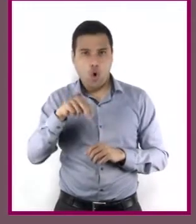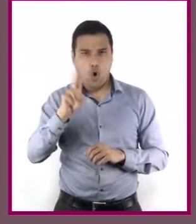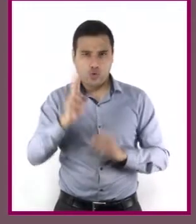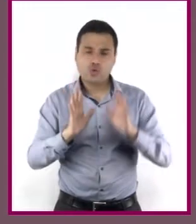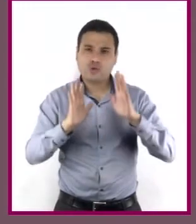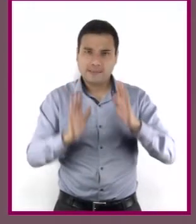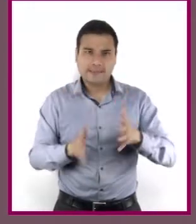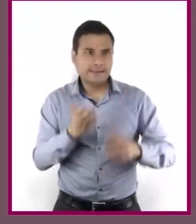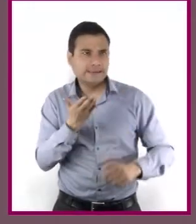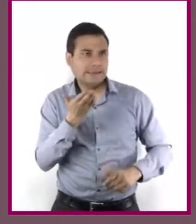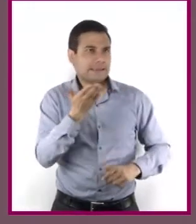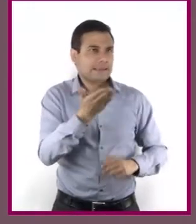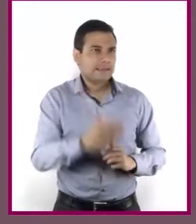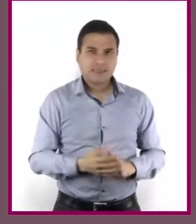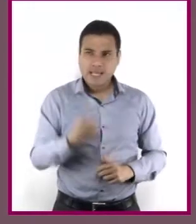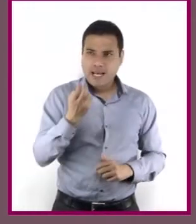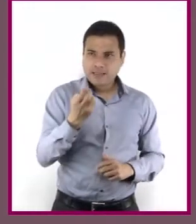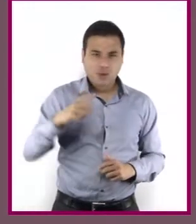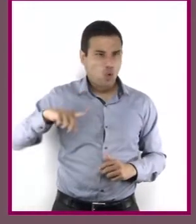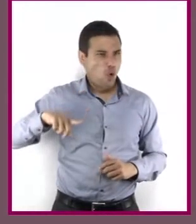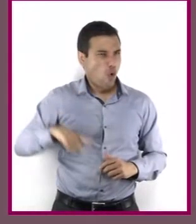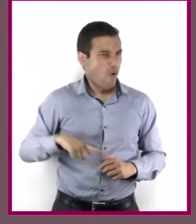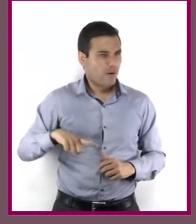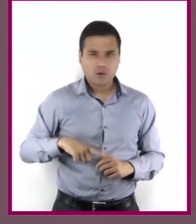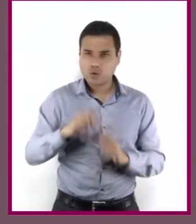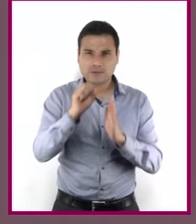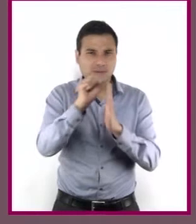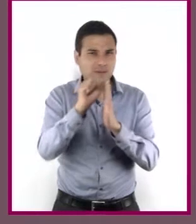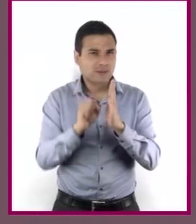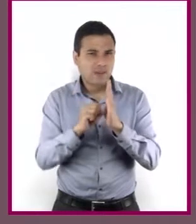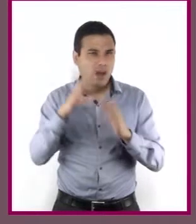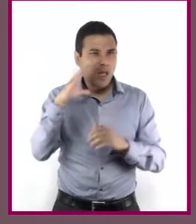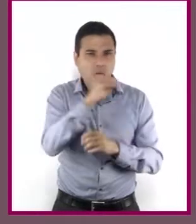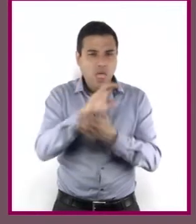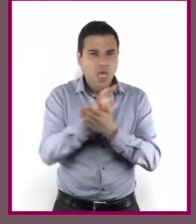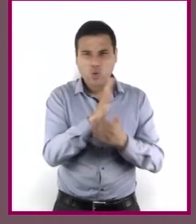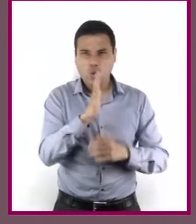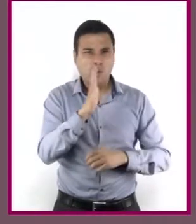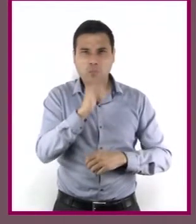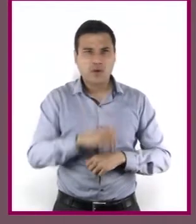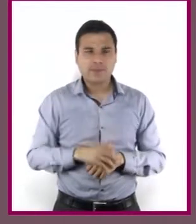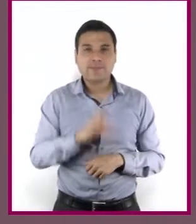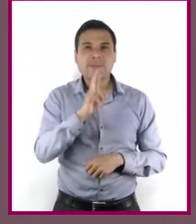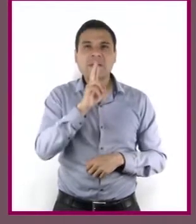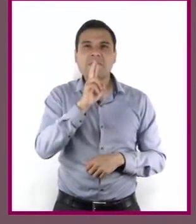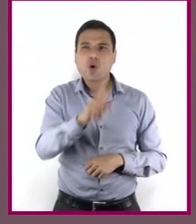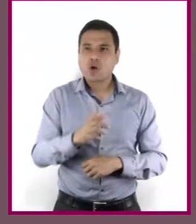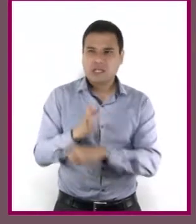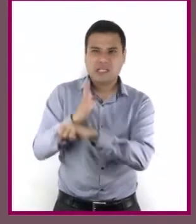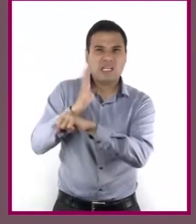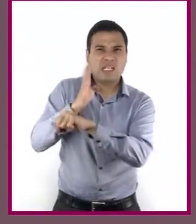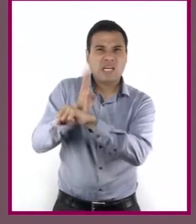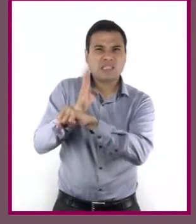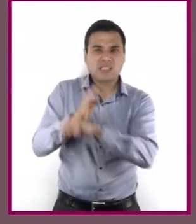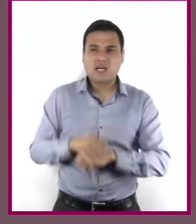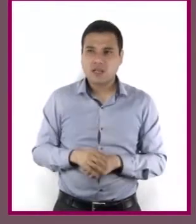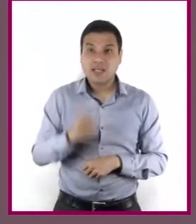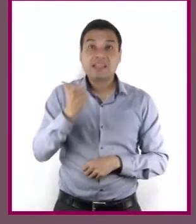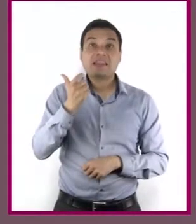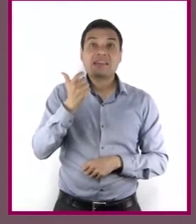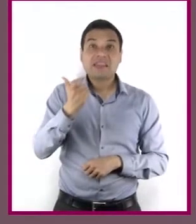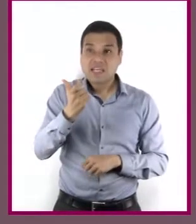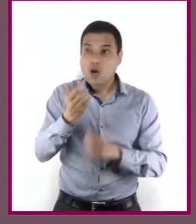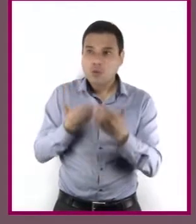de este sistema e implantando medidas de presión como bloqueos económicos o vetando a